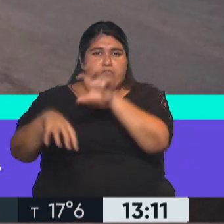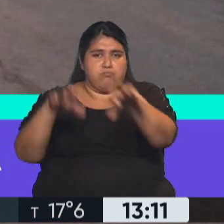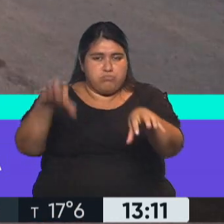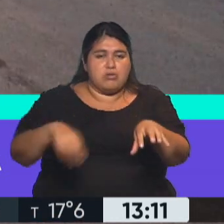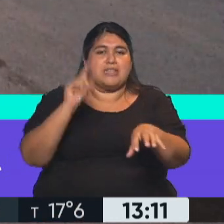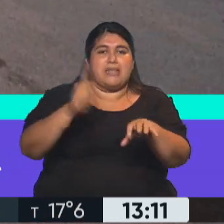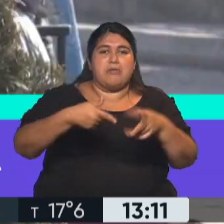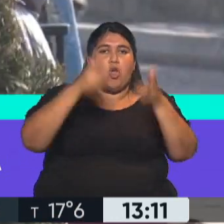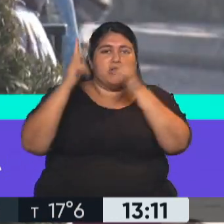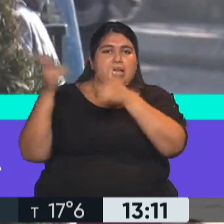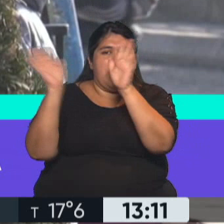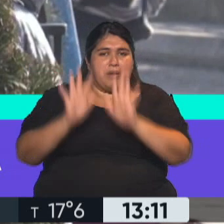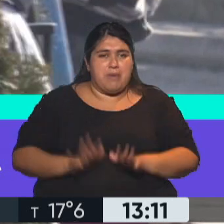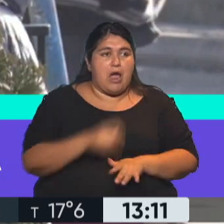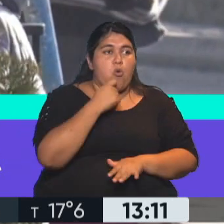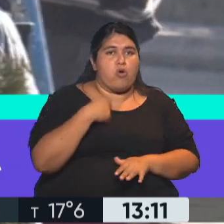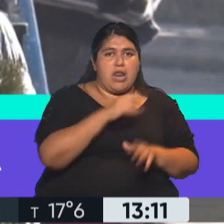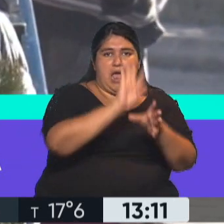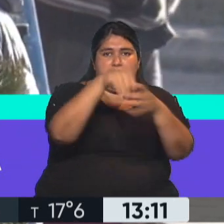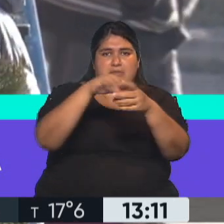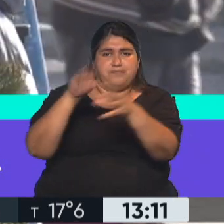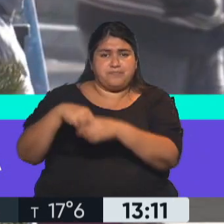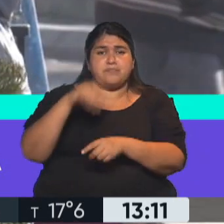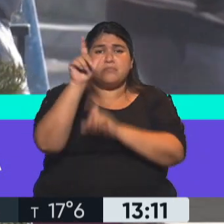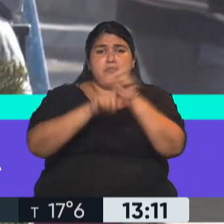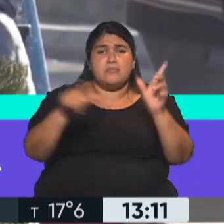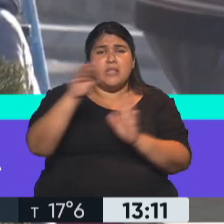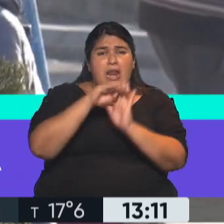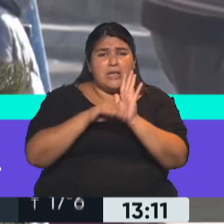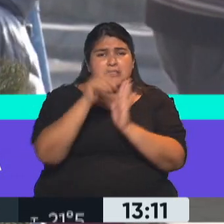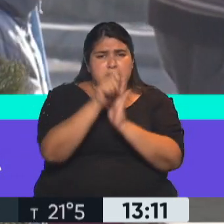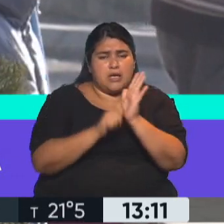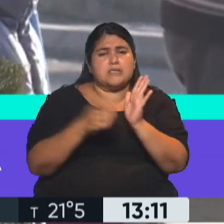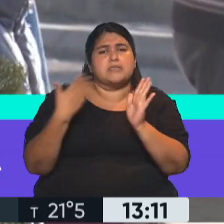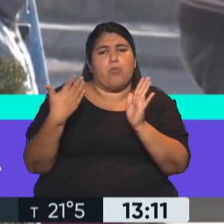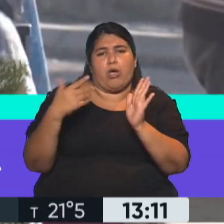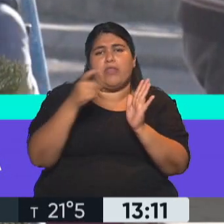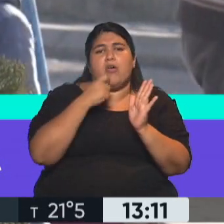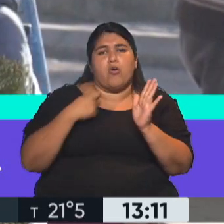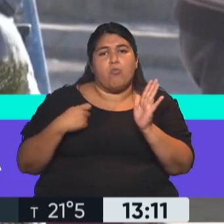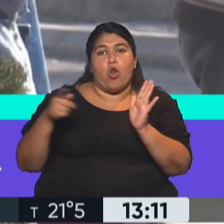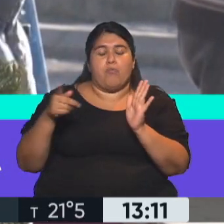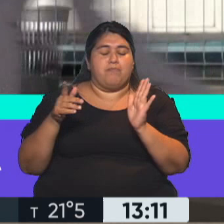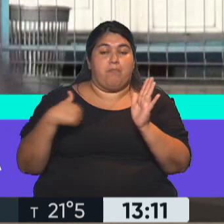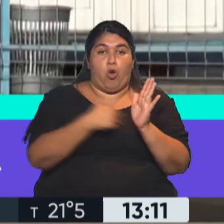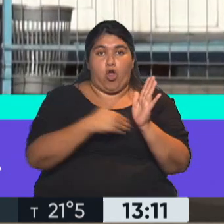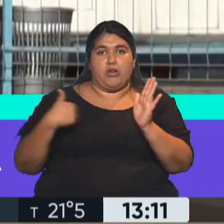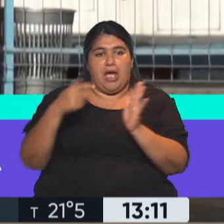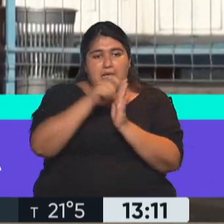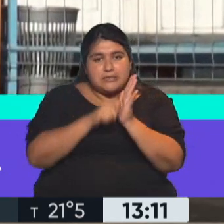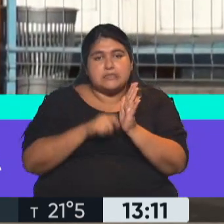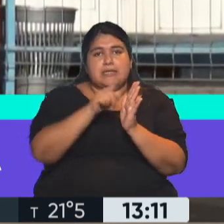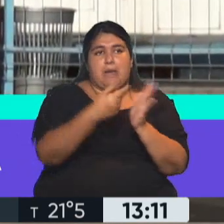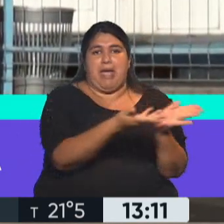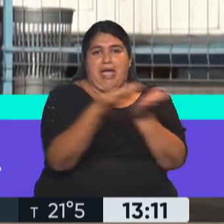alojar ucranianos, hay listas en donde la gente de acá de Polonia se puede anotar para alojar ucranianos y además